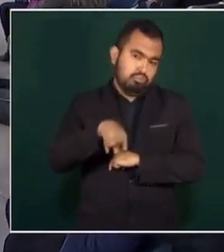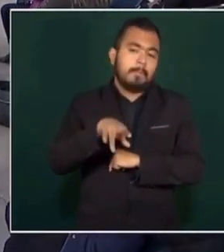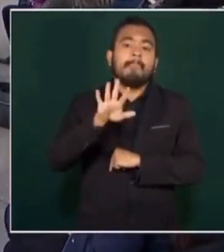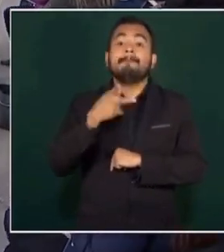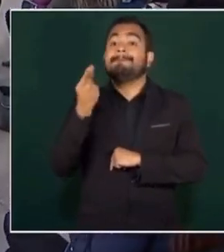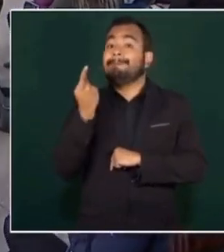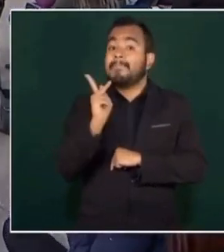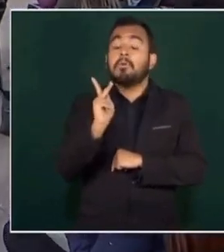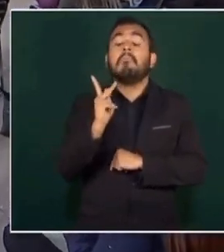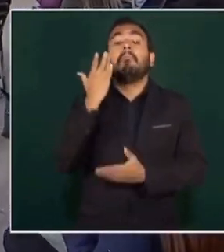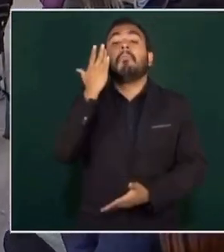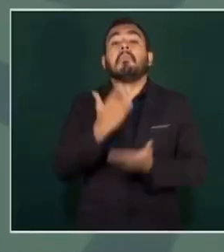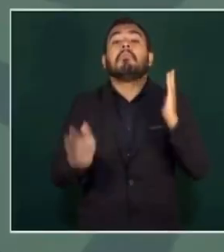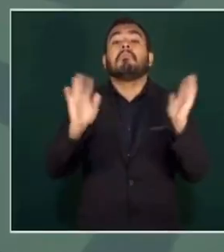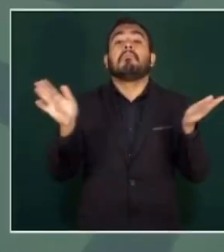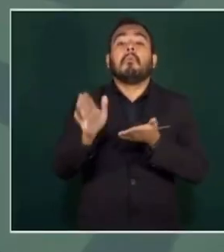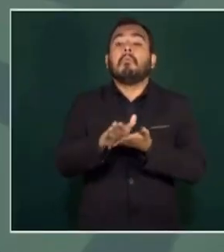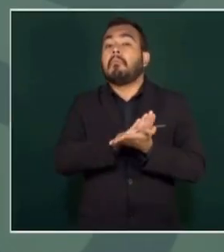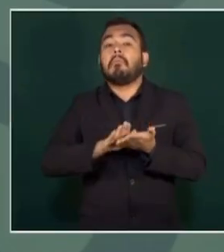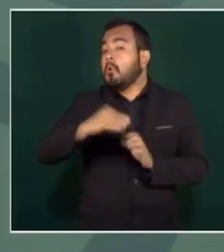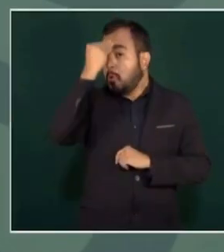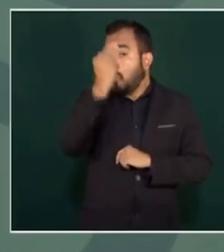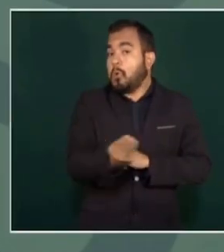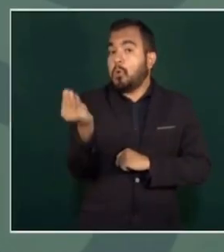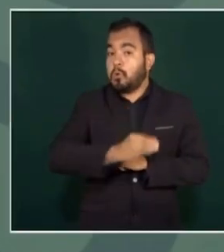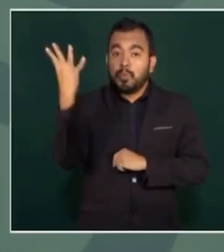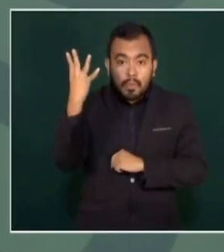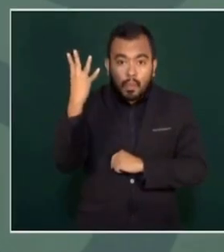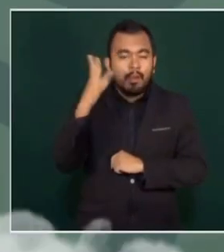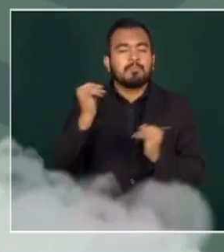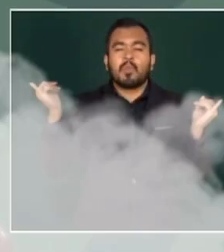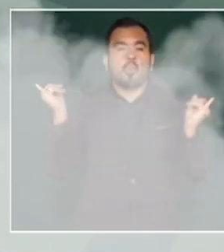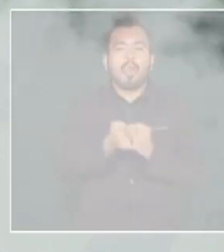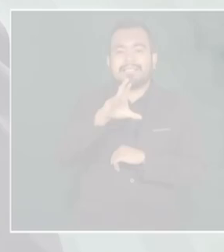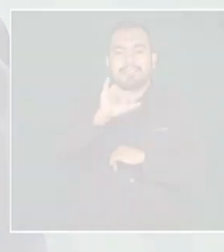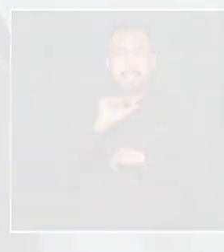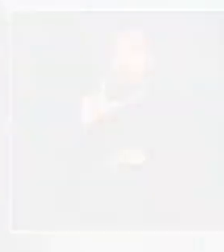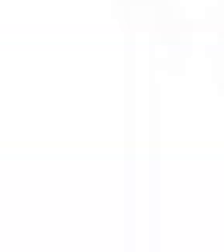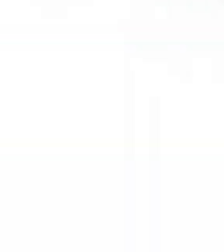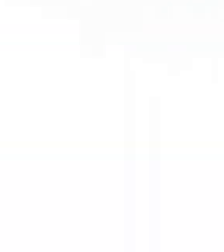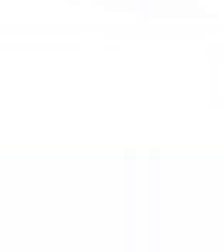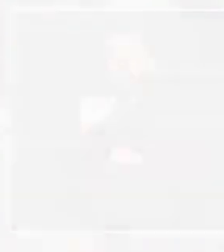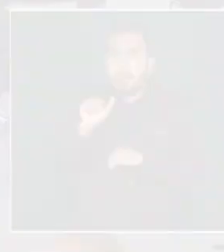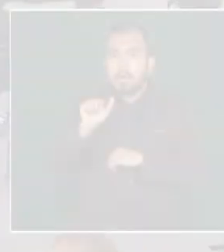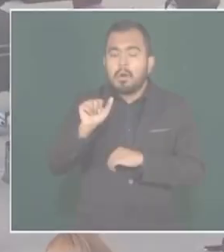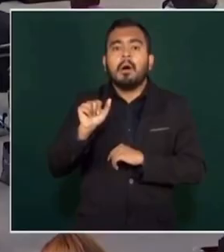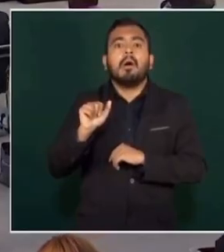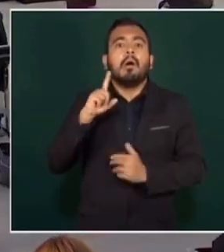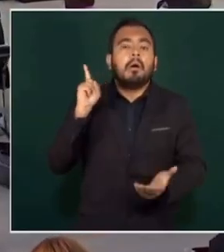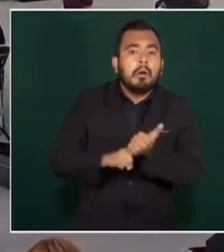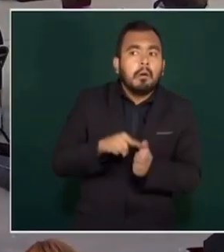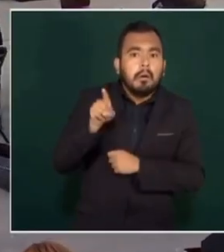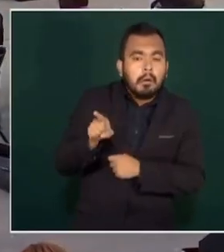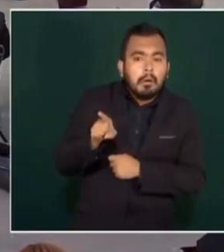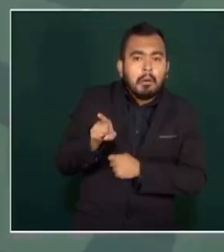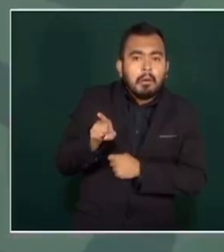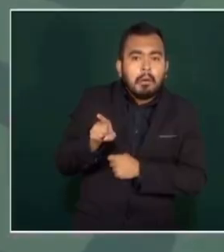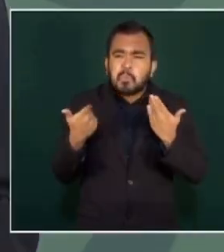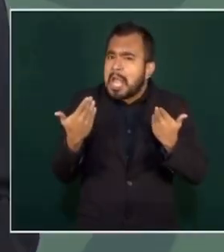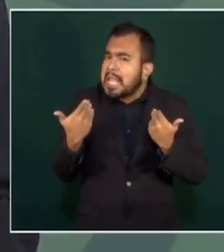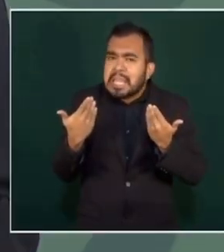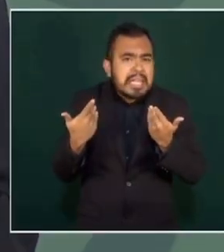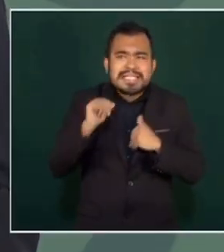Pero todo esto se olvidó. Es como lo del caso de García Luna. No aparece en los medios. No es